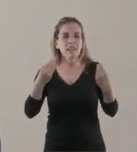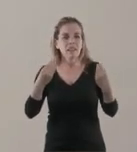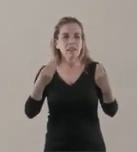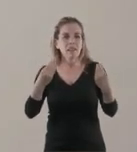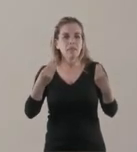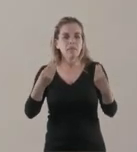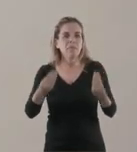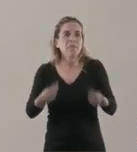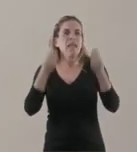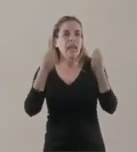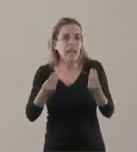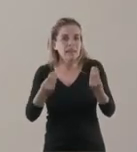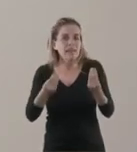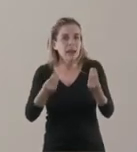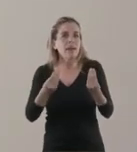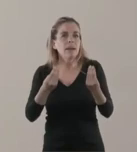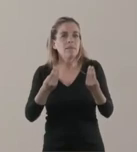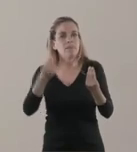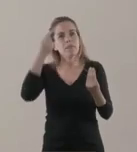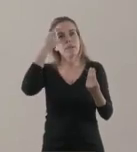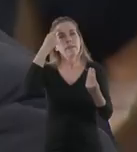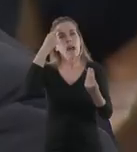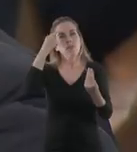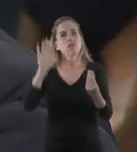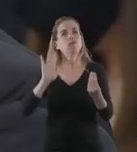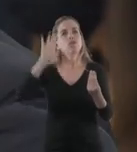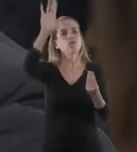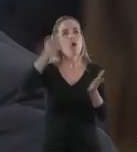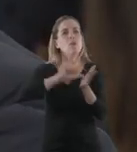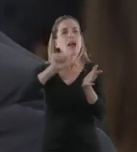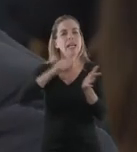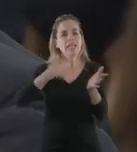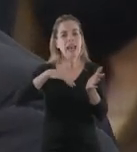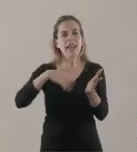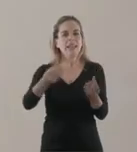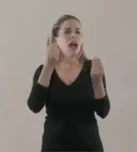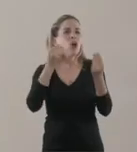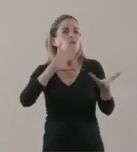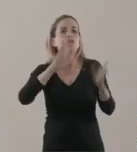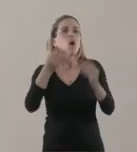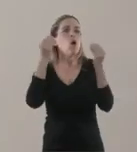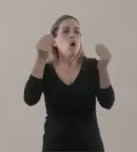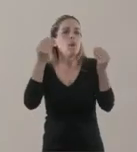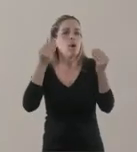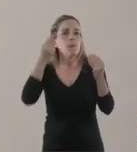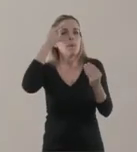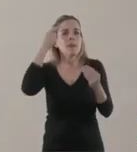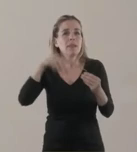es que modelo de país queremos para nuestros hijos